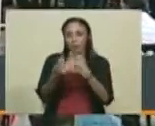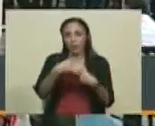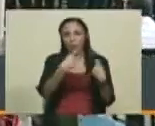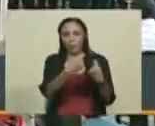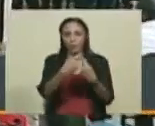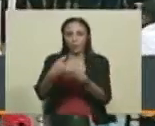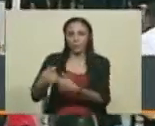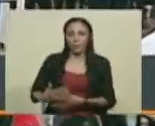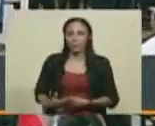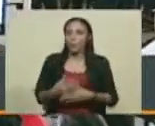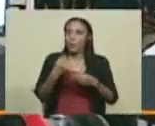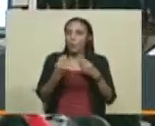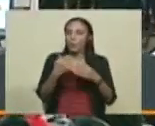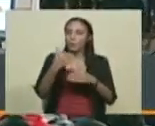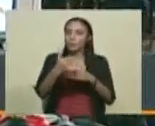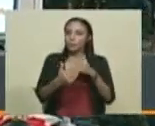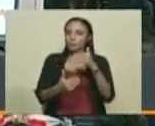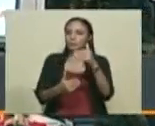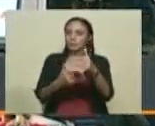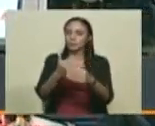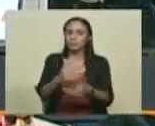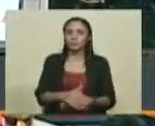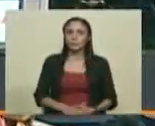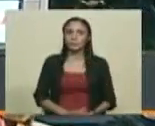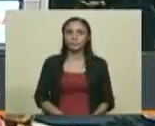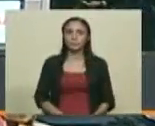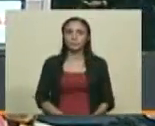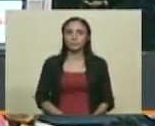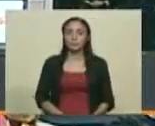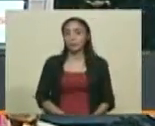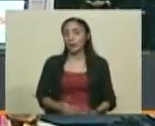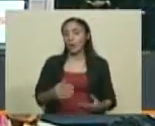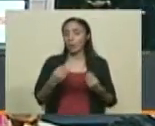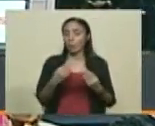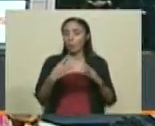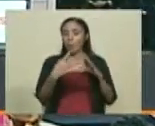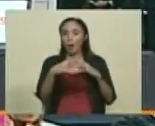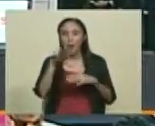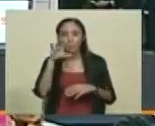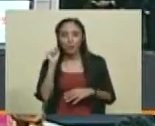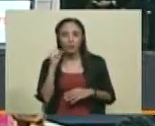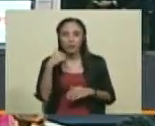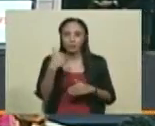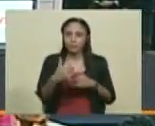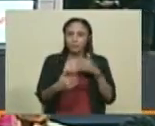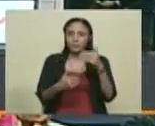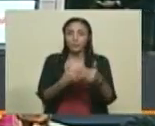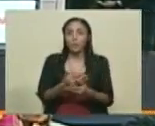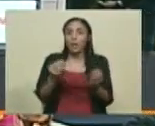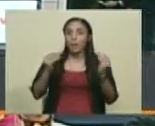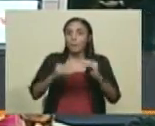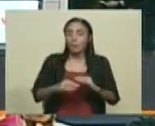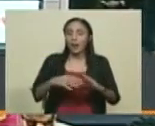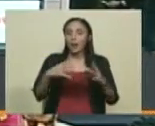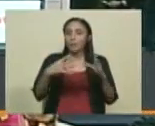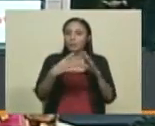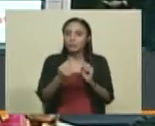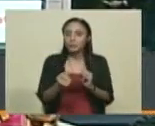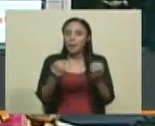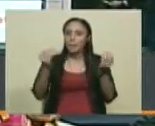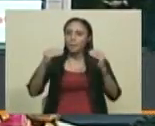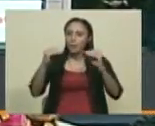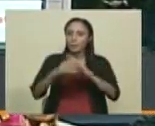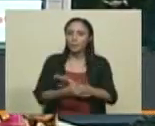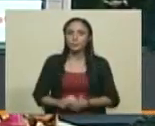la optimización. Y empezamos a aprender, José Luis, compañero, a hacer más con menos.